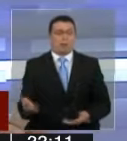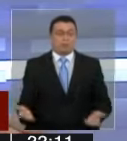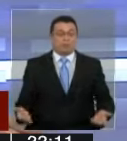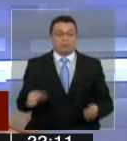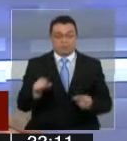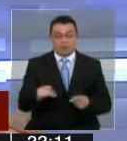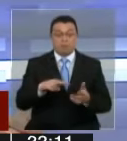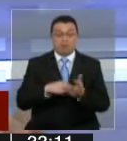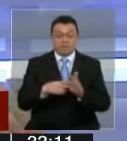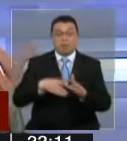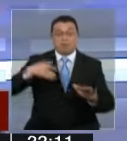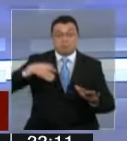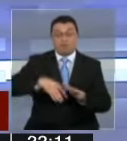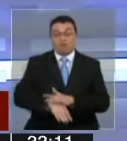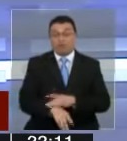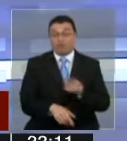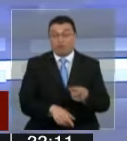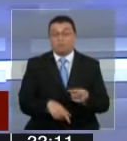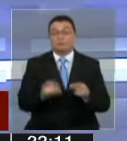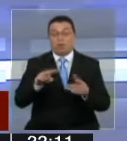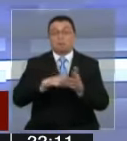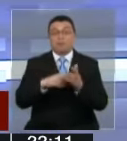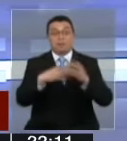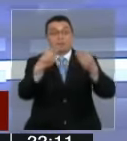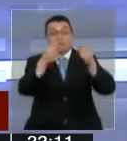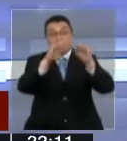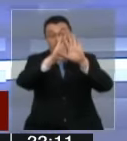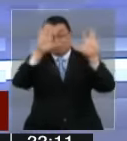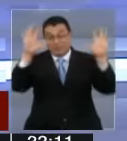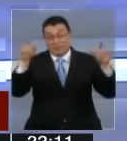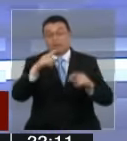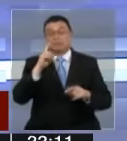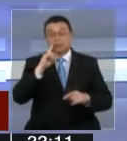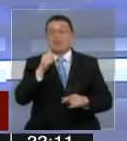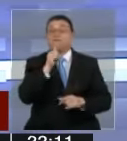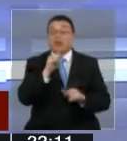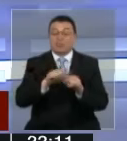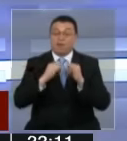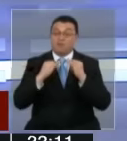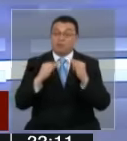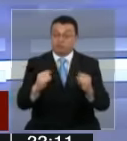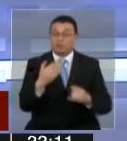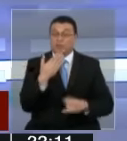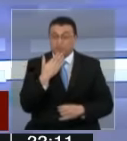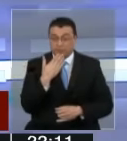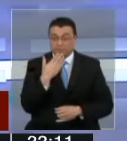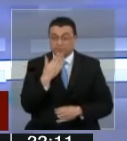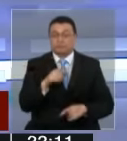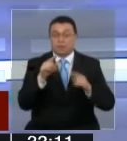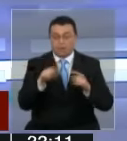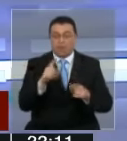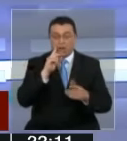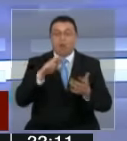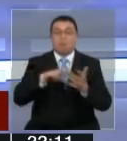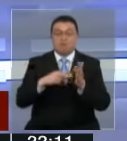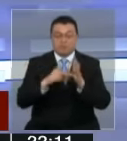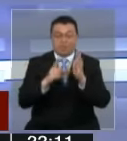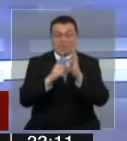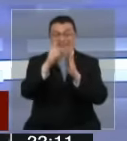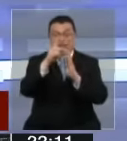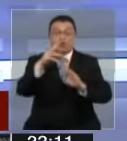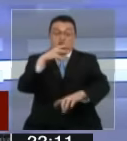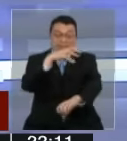profunda. Por supuesto que hay un problema medioambiental muy serio donde además falta información. Creo además también que hay un problema de desarrollo regional